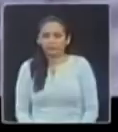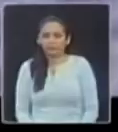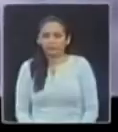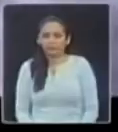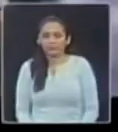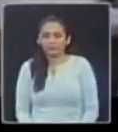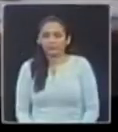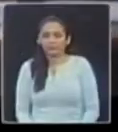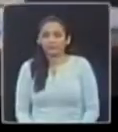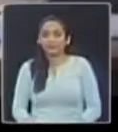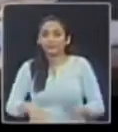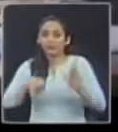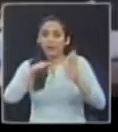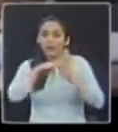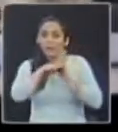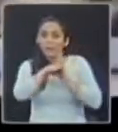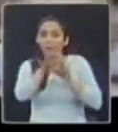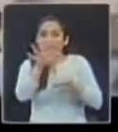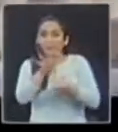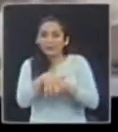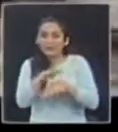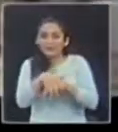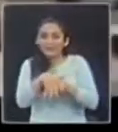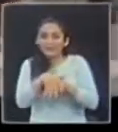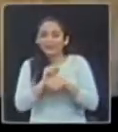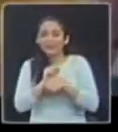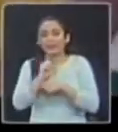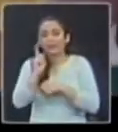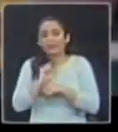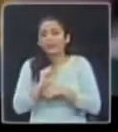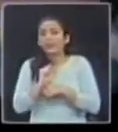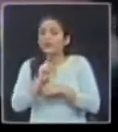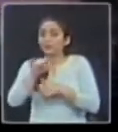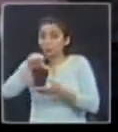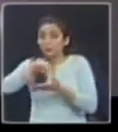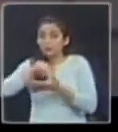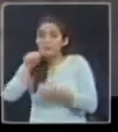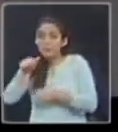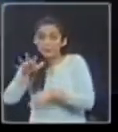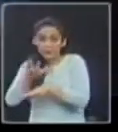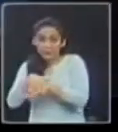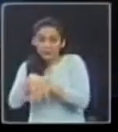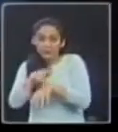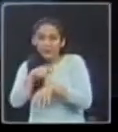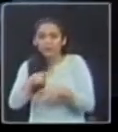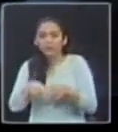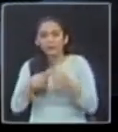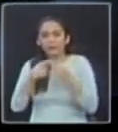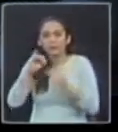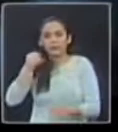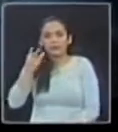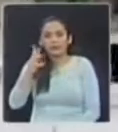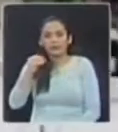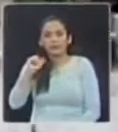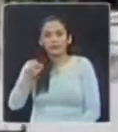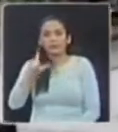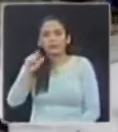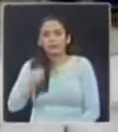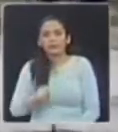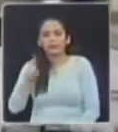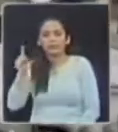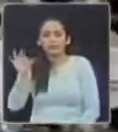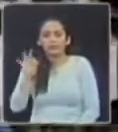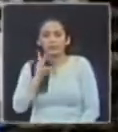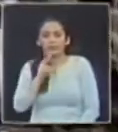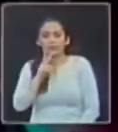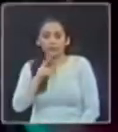El Banco de Machala inició sus operaciones bancarias en la ciudad de Machala el 16 de julio de 1962, con el objetivo de